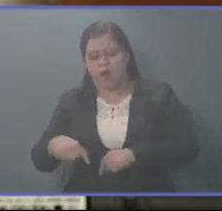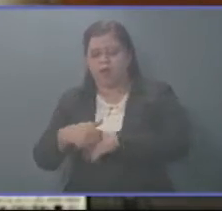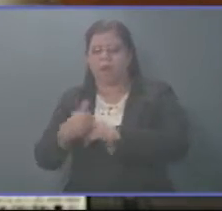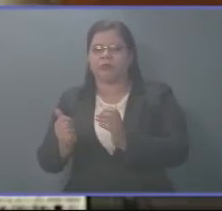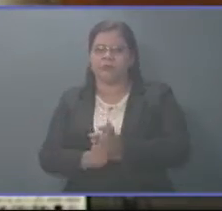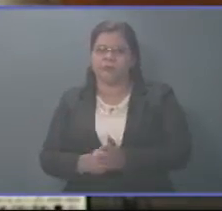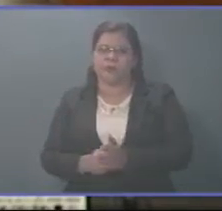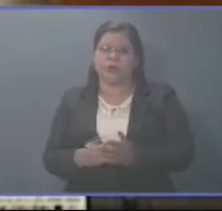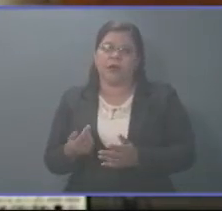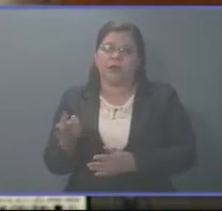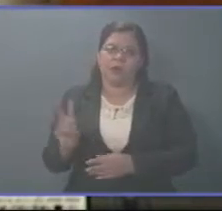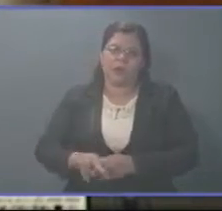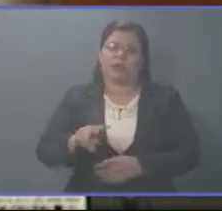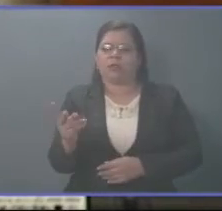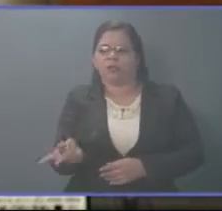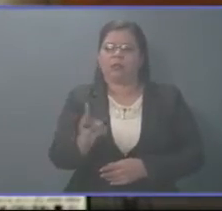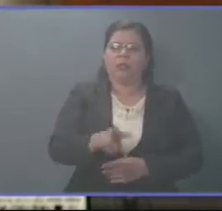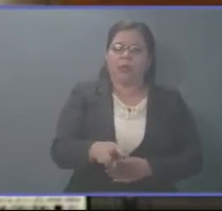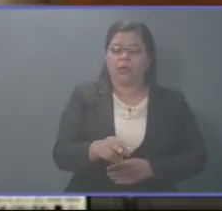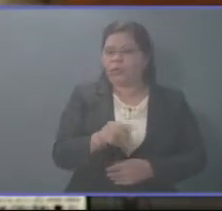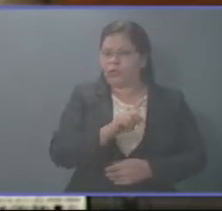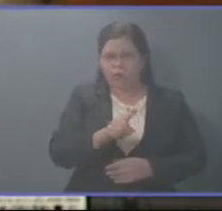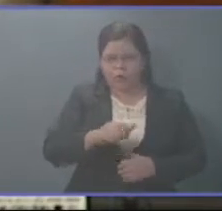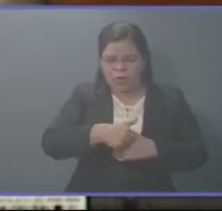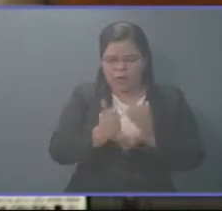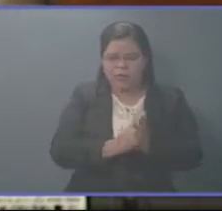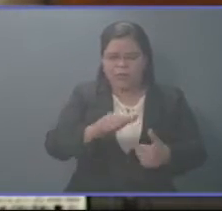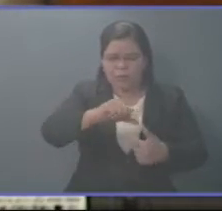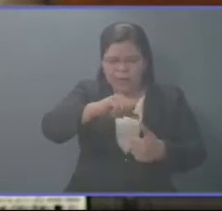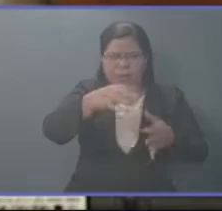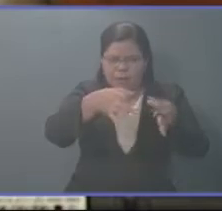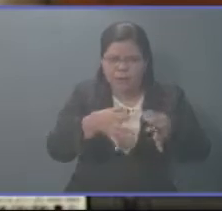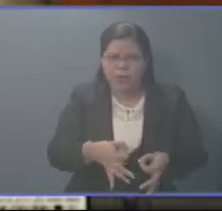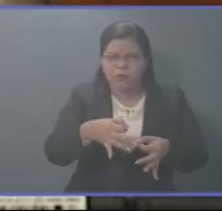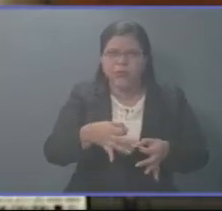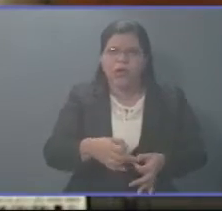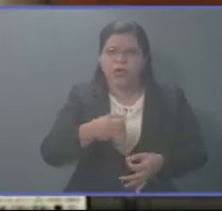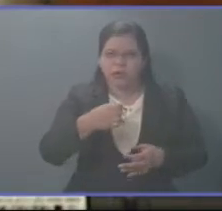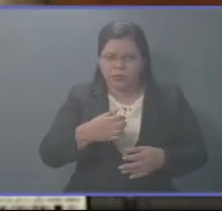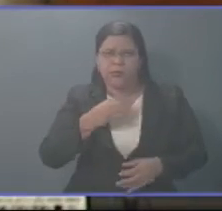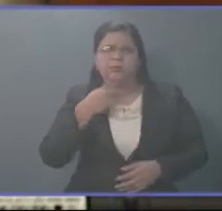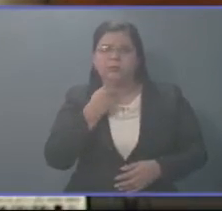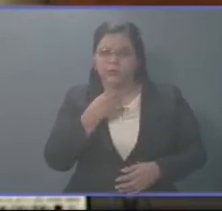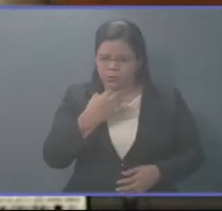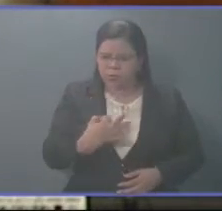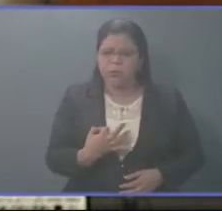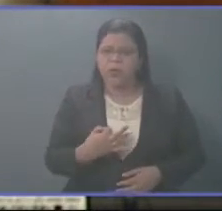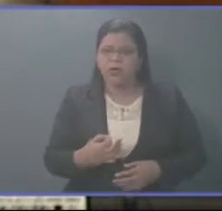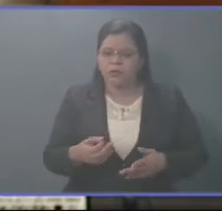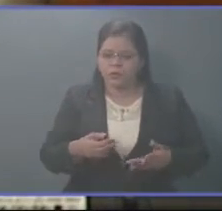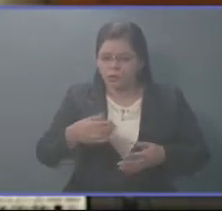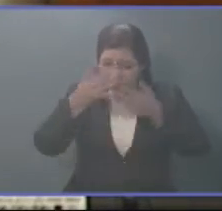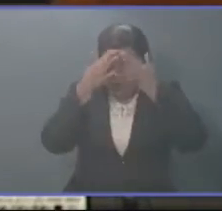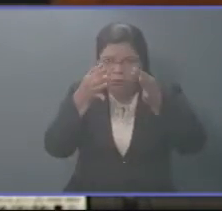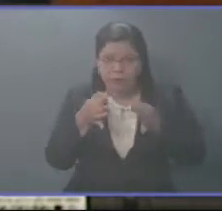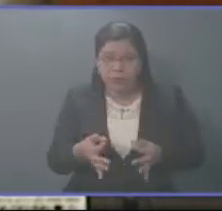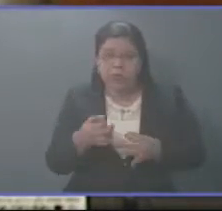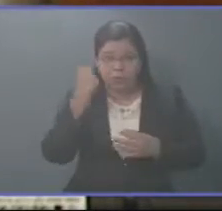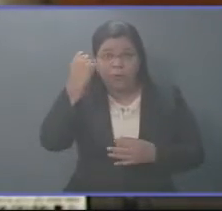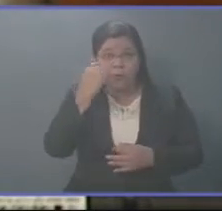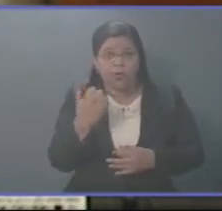tiene. Y que se tome como un lugar serio de decisiones que sirvan para los